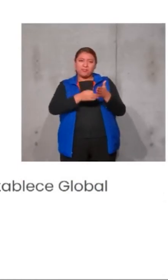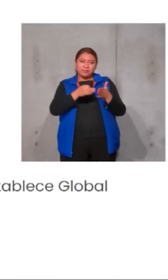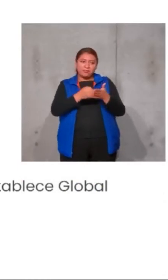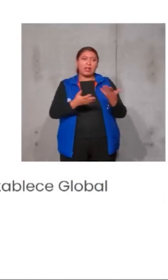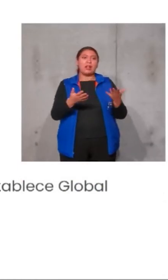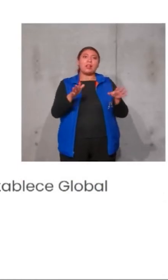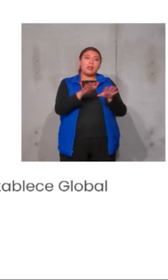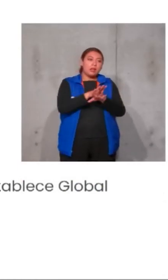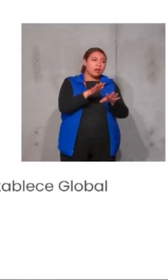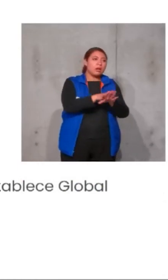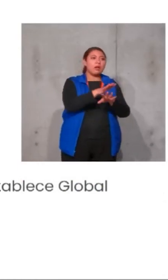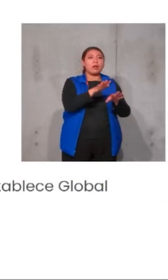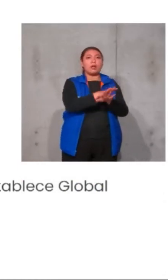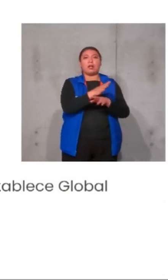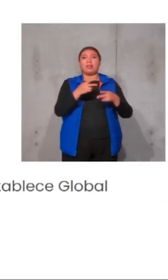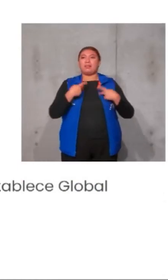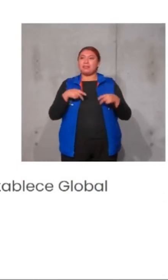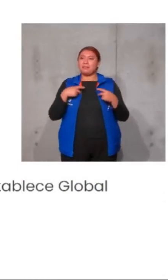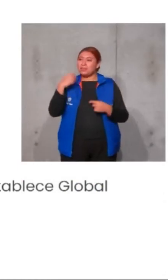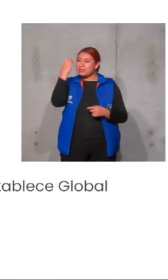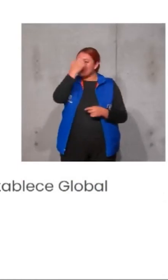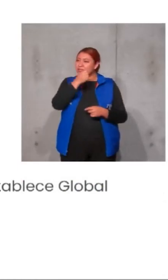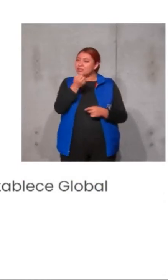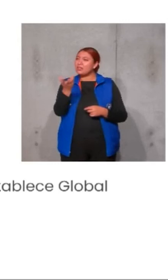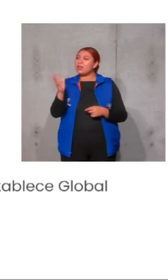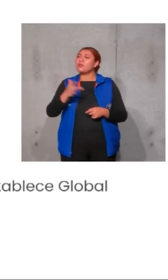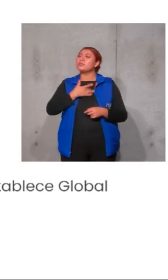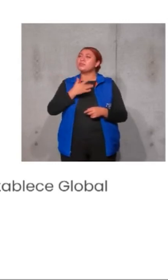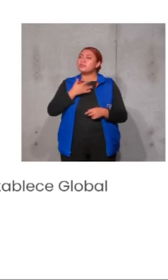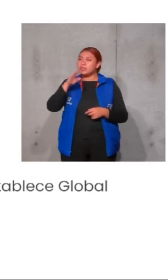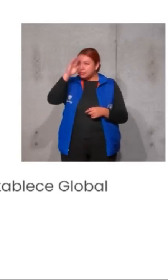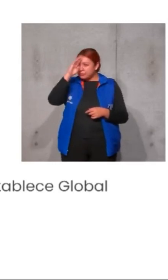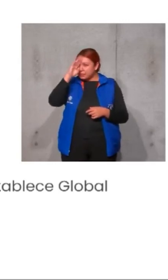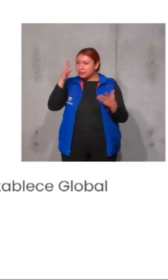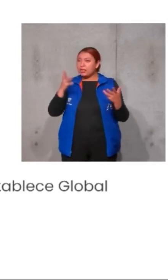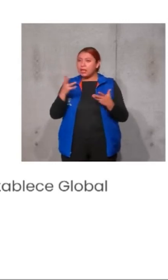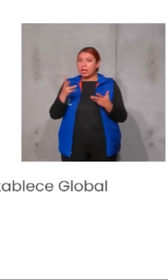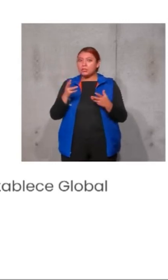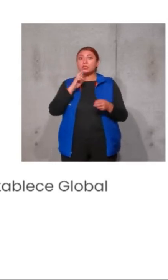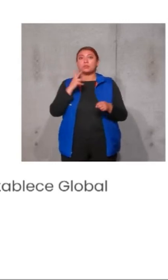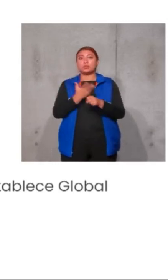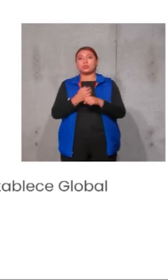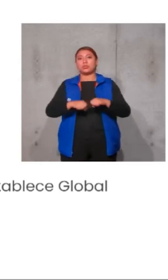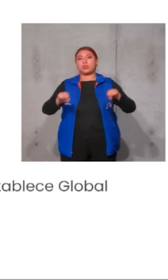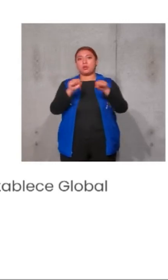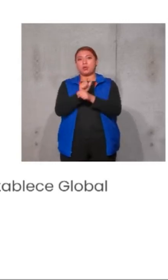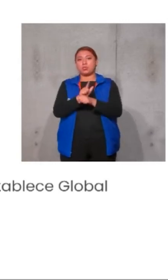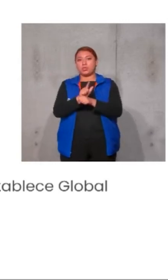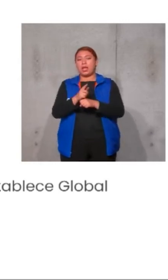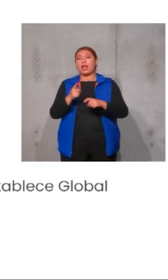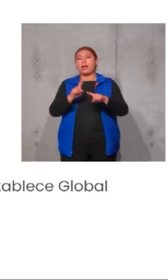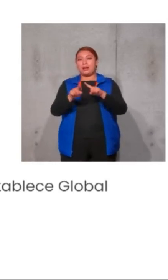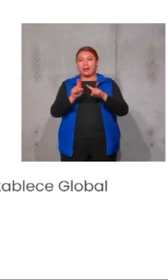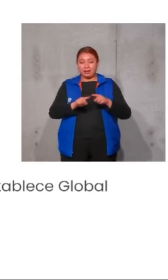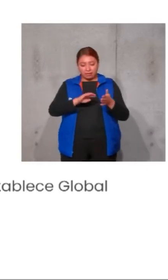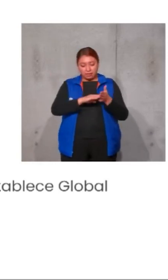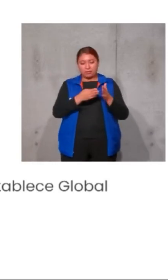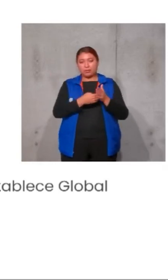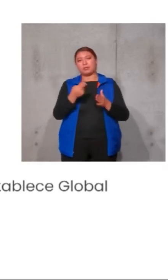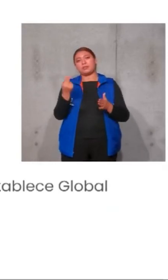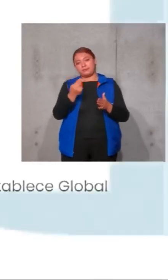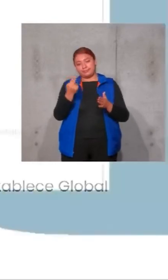responsabilidad social, o sea, dar ese paso de la filantropía ya a un tema de responsabilidad social